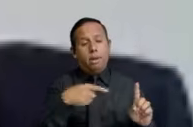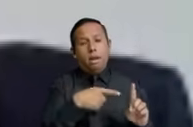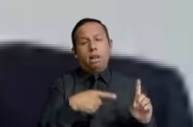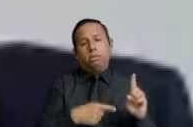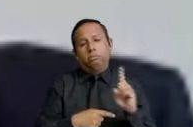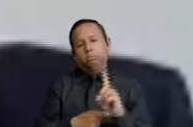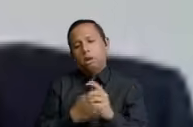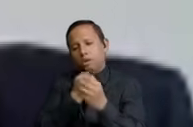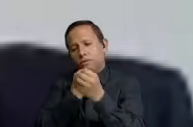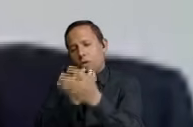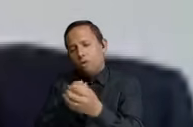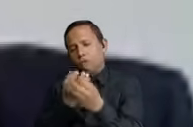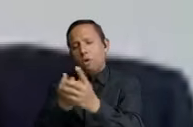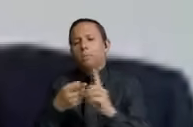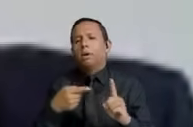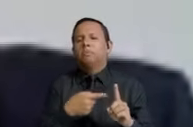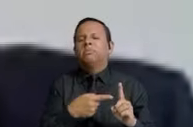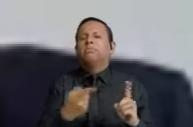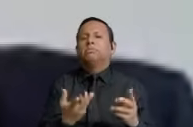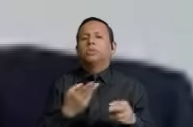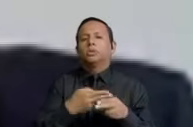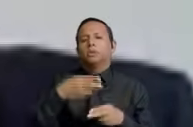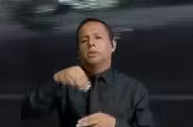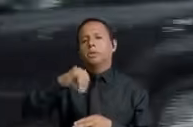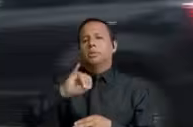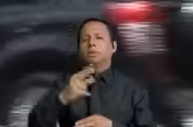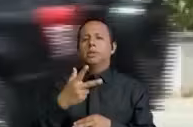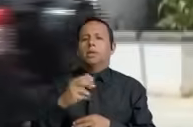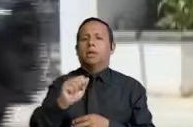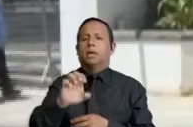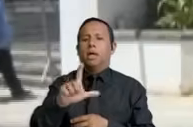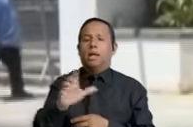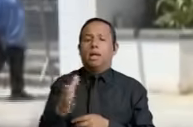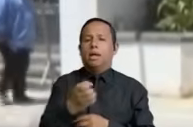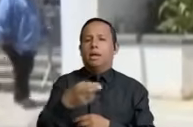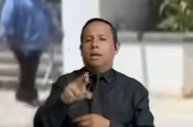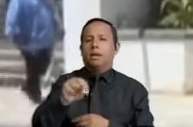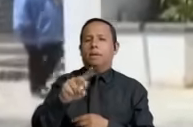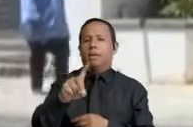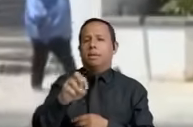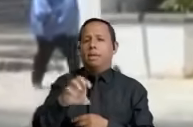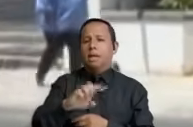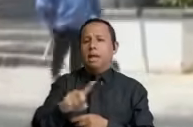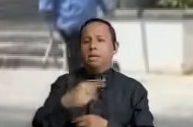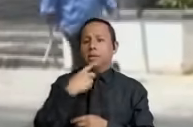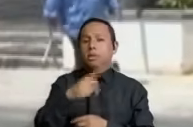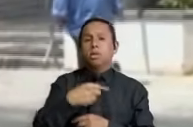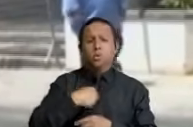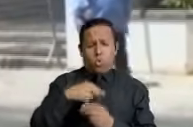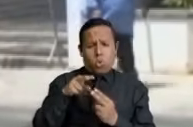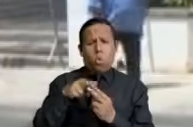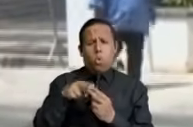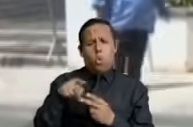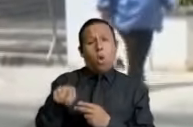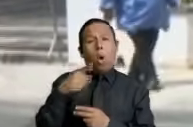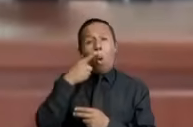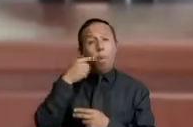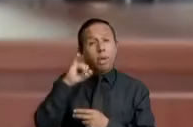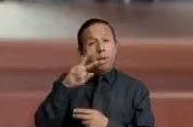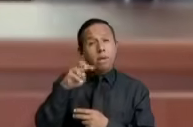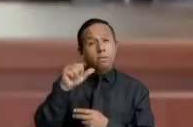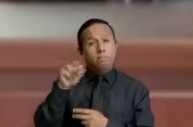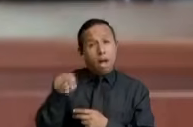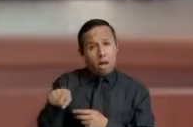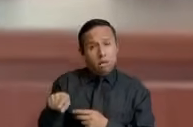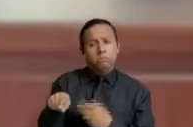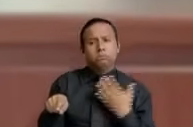procesados dentro del caso plaga Michael Hernández quien reveló haber conocido al expresidente de la corte nacional ivela a